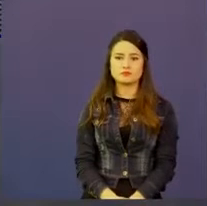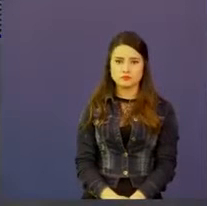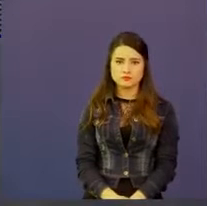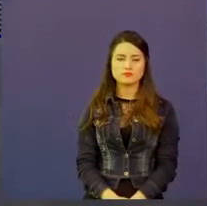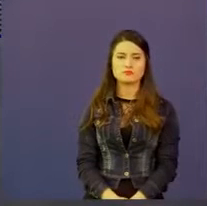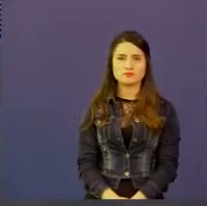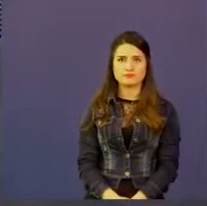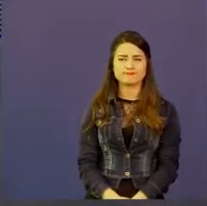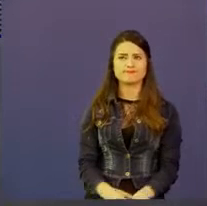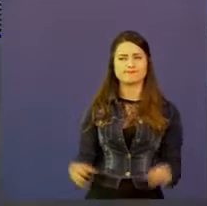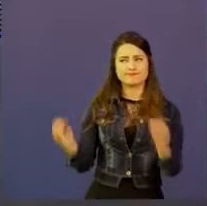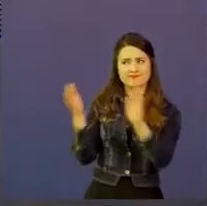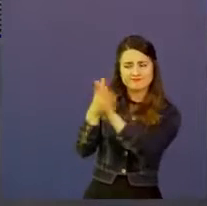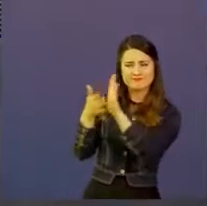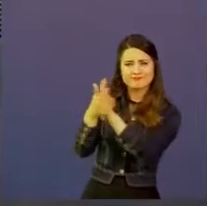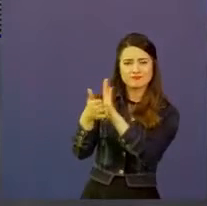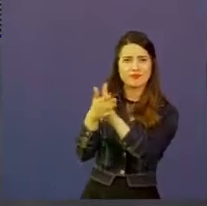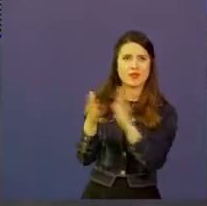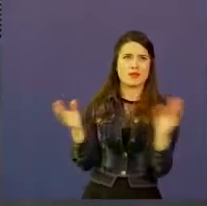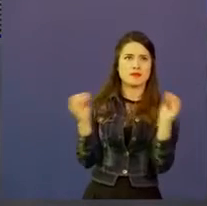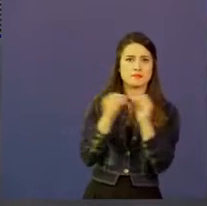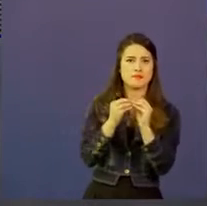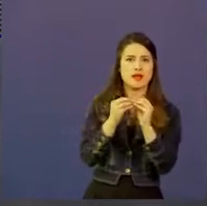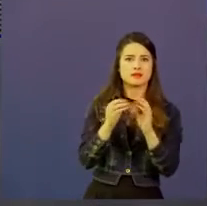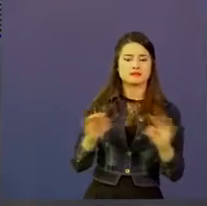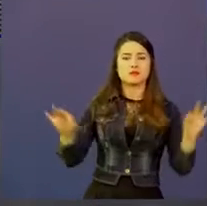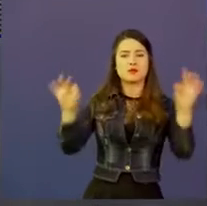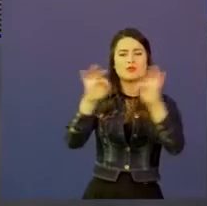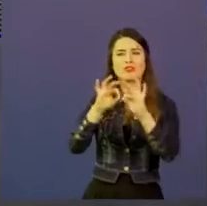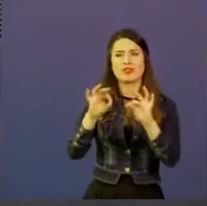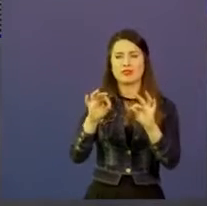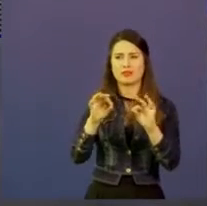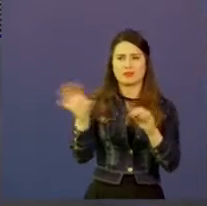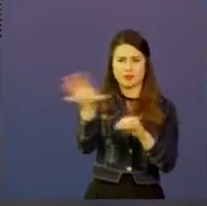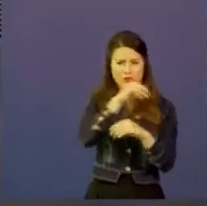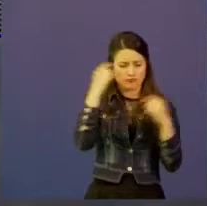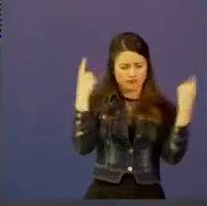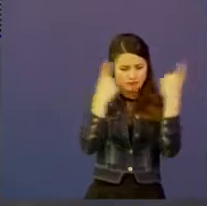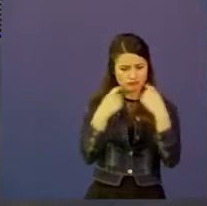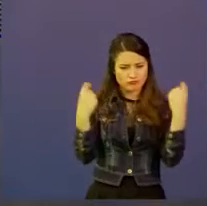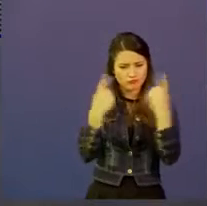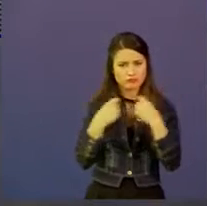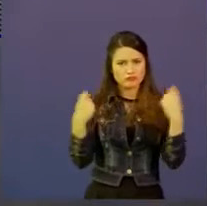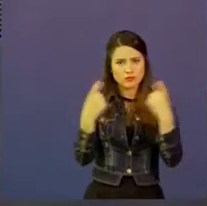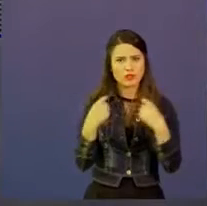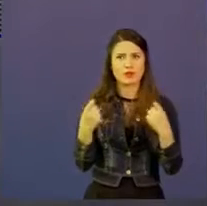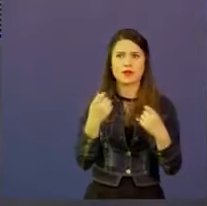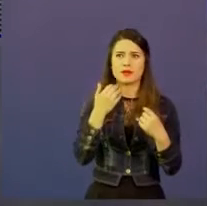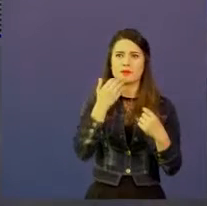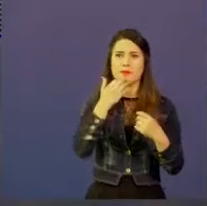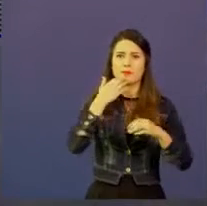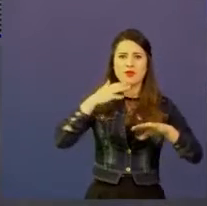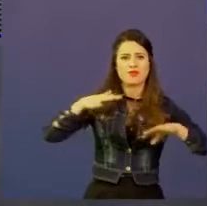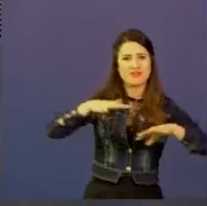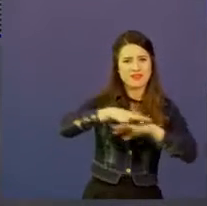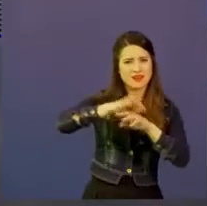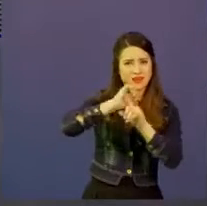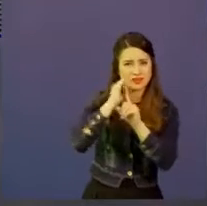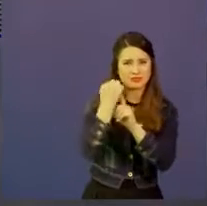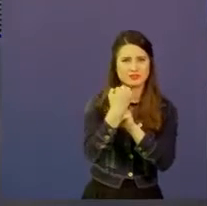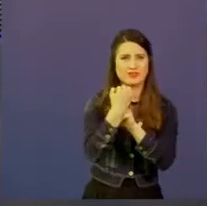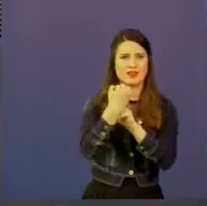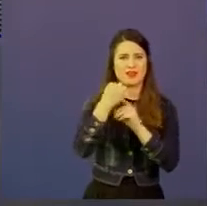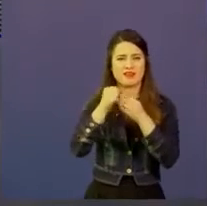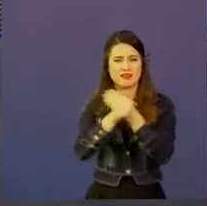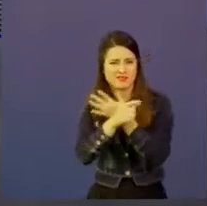poco reflexión en torno a un tema que es la autorregulación en redes sociales y en todos los entornos digitales. Si